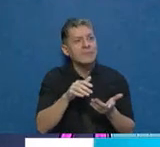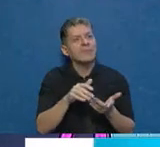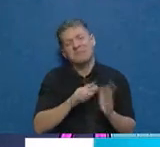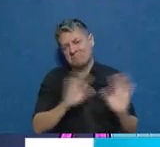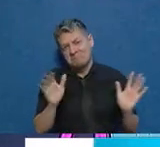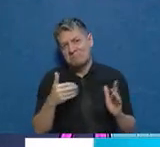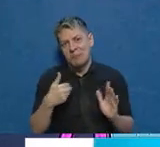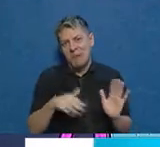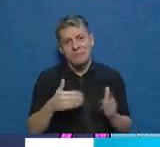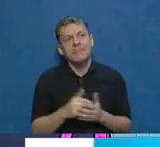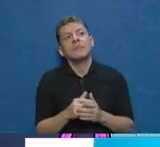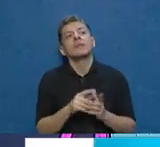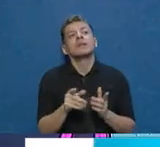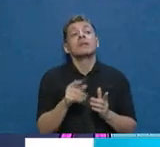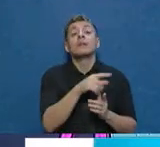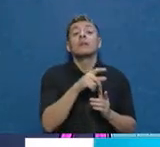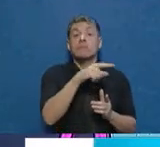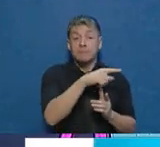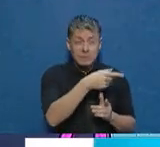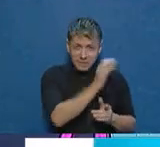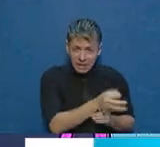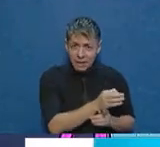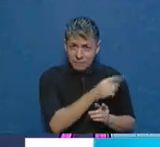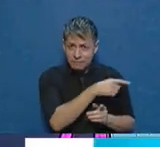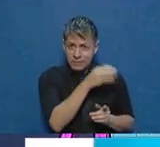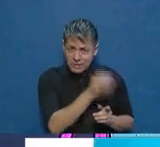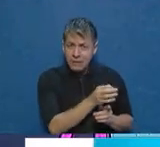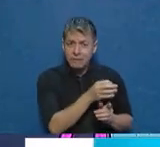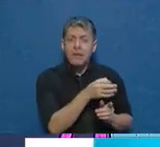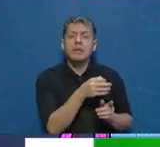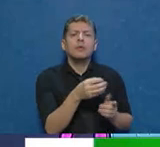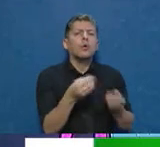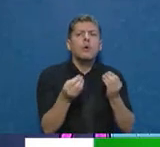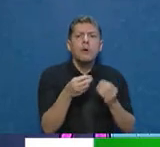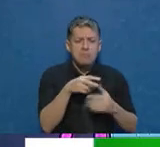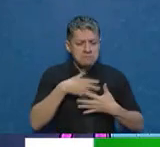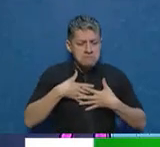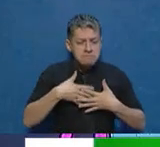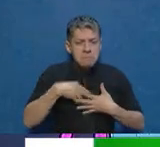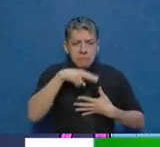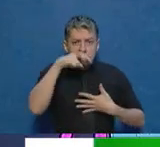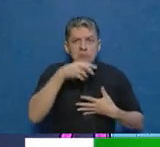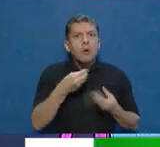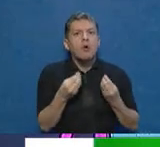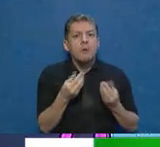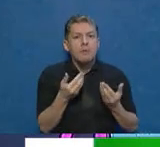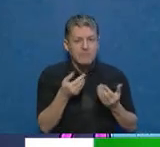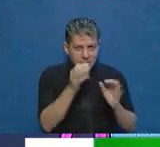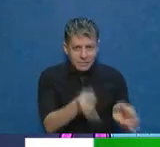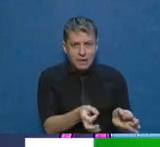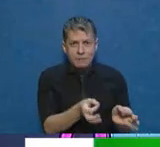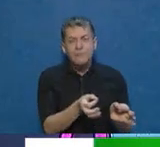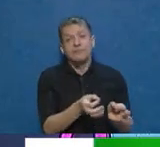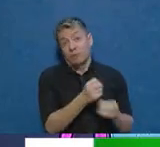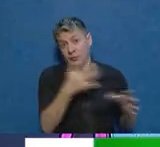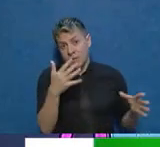normal. Pablo, vos sos el que entiende de lo que tiene que ver con la capacidad respiratoria. Y acá hay una diferenciación que nosotros hemos